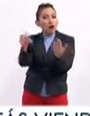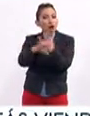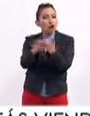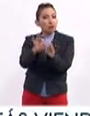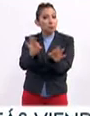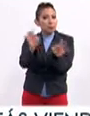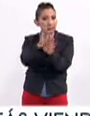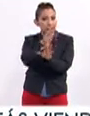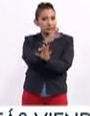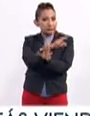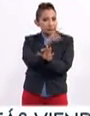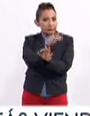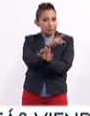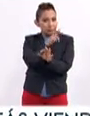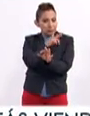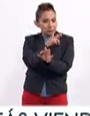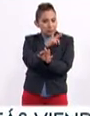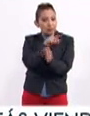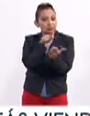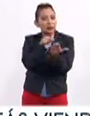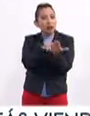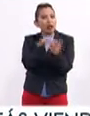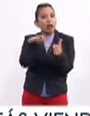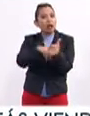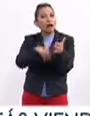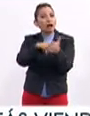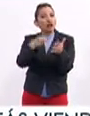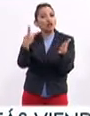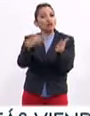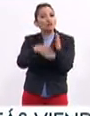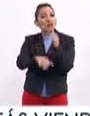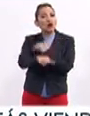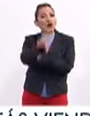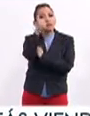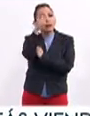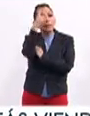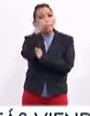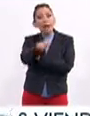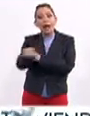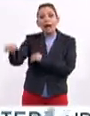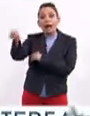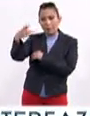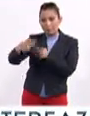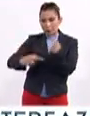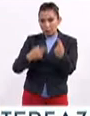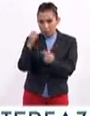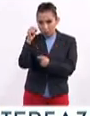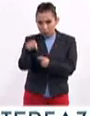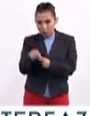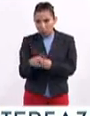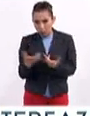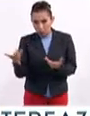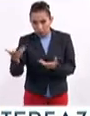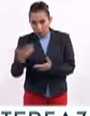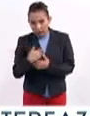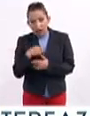hubo un aspecto fundamental y muy rapidísimo de una reforma en 2011 para responder la pregunta categórica que realiza de dónde viene ese